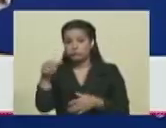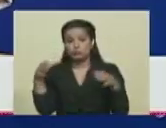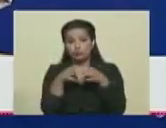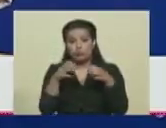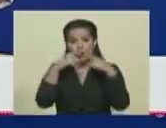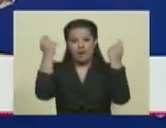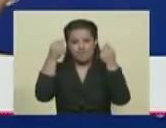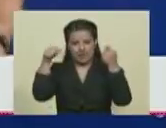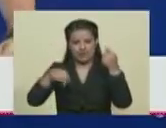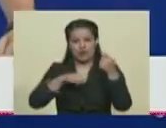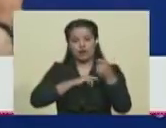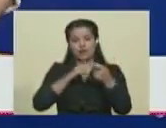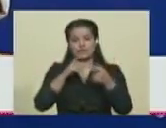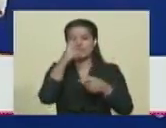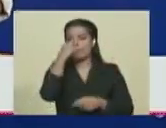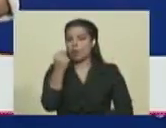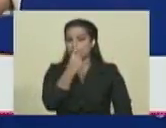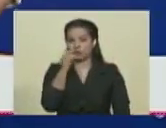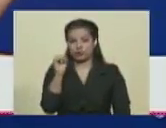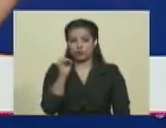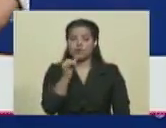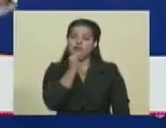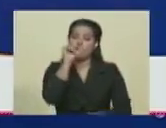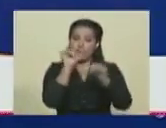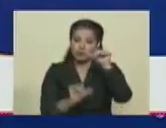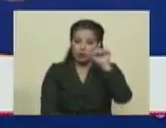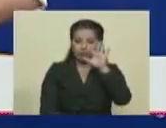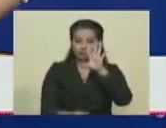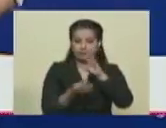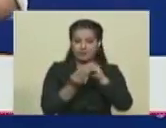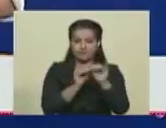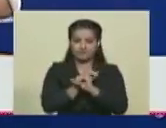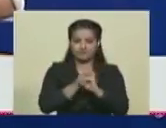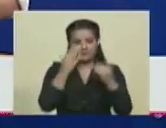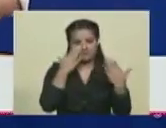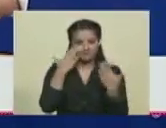campaña Zamora 200. Es la información que tenemos hasta los momentos y con ella retornamos a los estudios. Adelante.